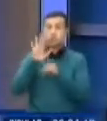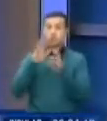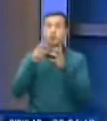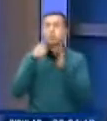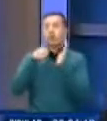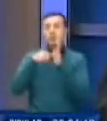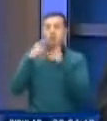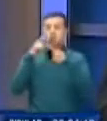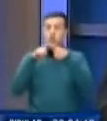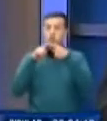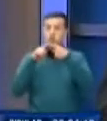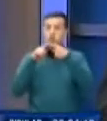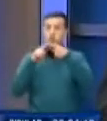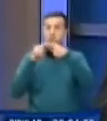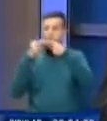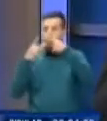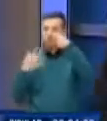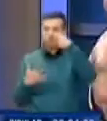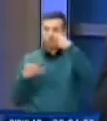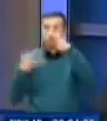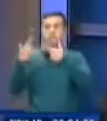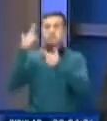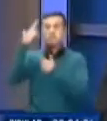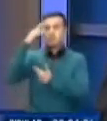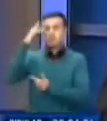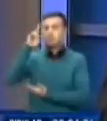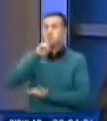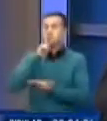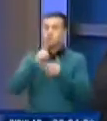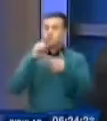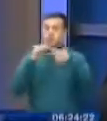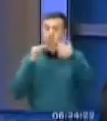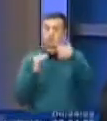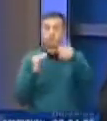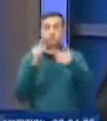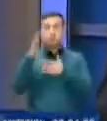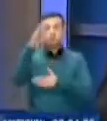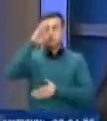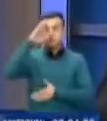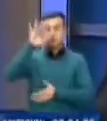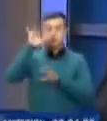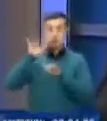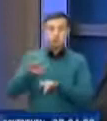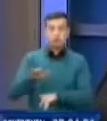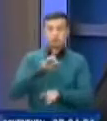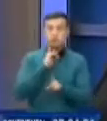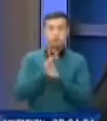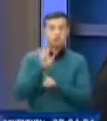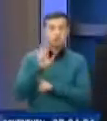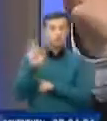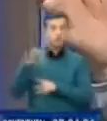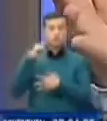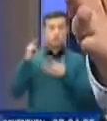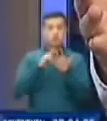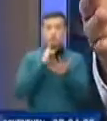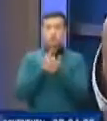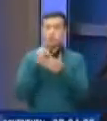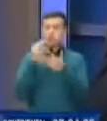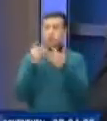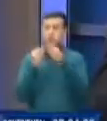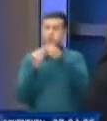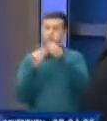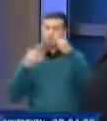es el de la inteligencia militar otros subsistemas el de la policía y la propia secretaria tiene varios otros subsistemas